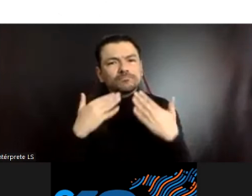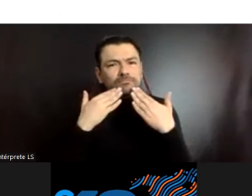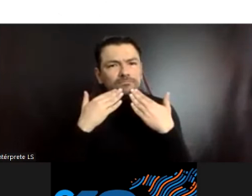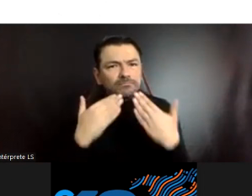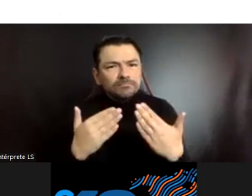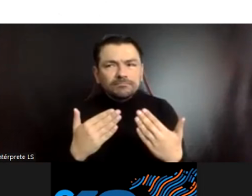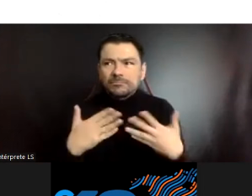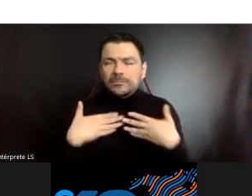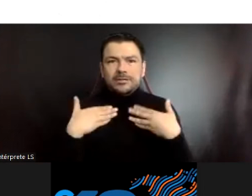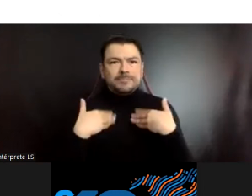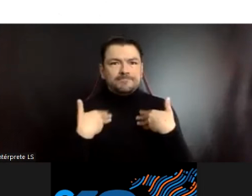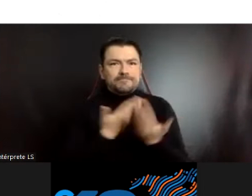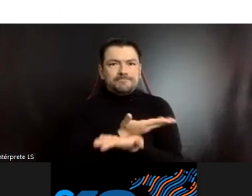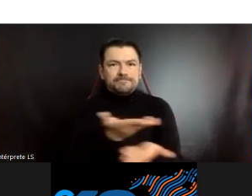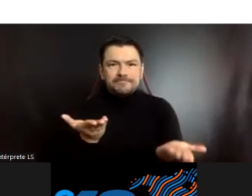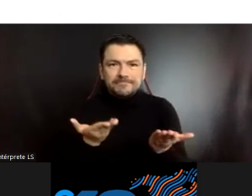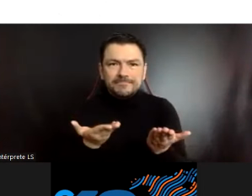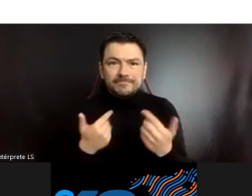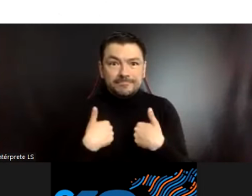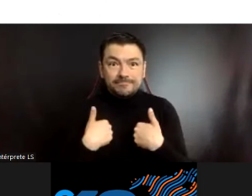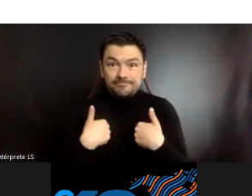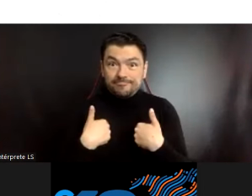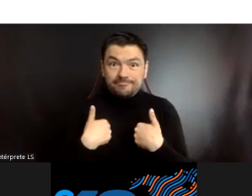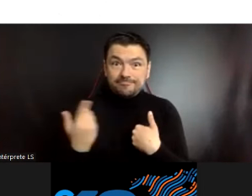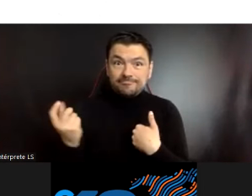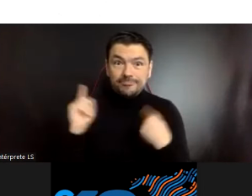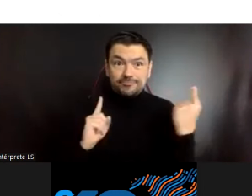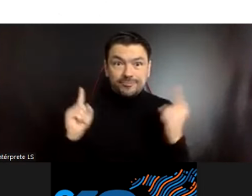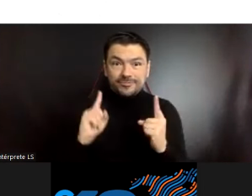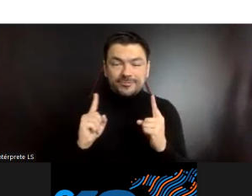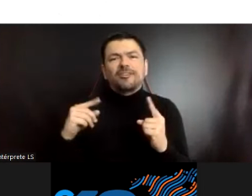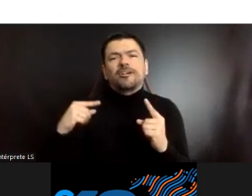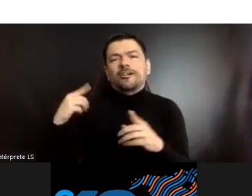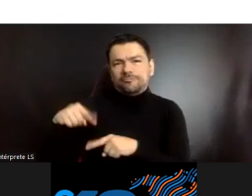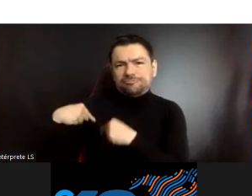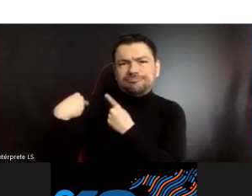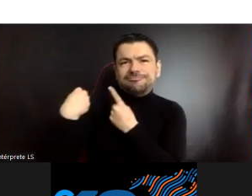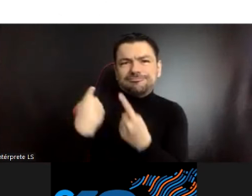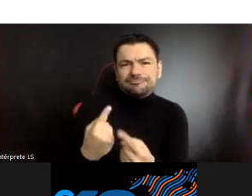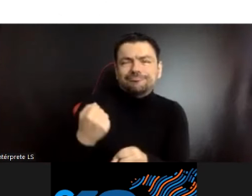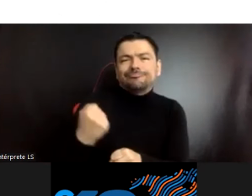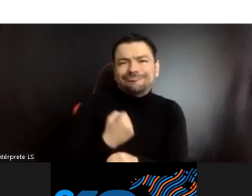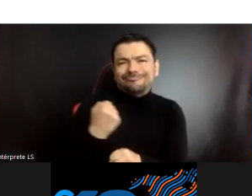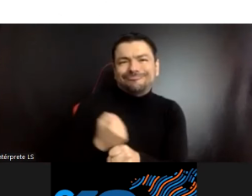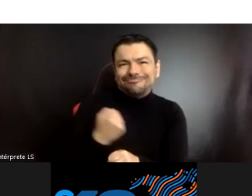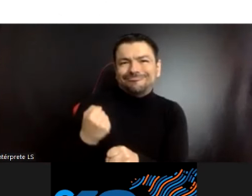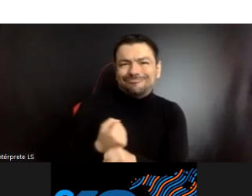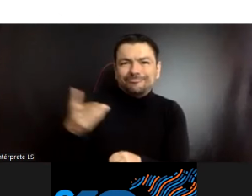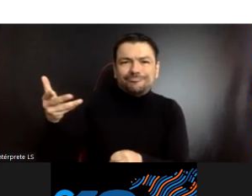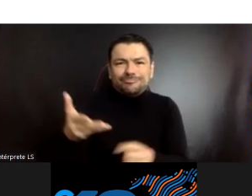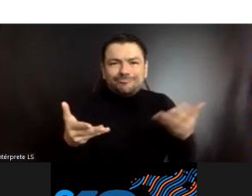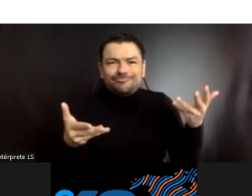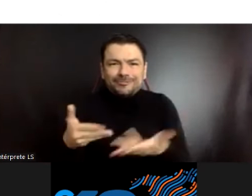Esta es realmente una colaboración conjunta de muchos años y ha sido muy exitosa entre Evidence Aid, OPS y